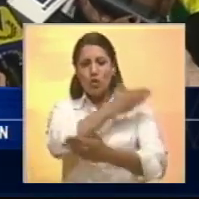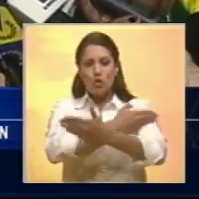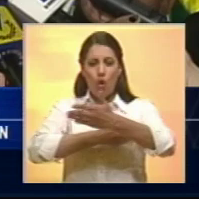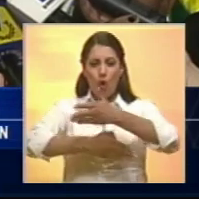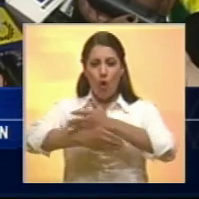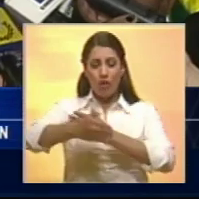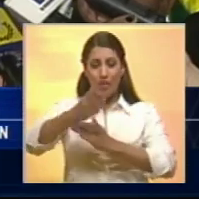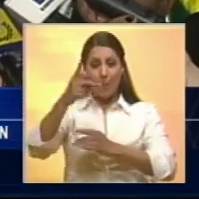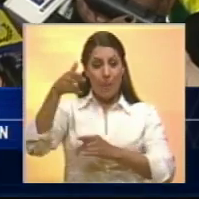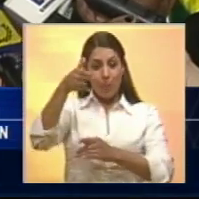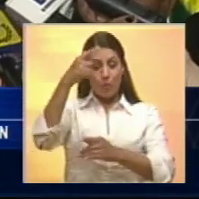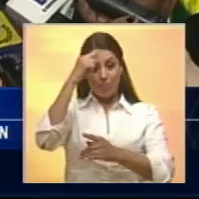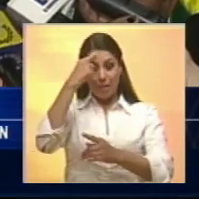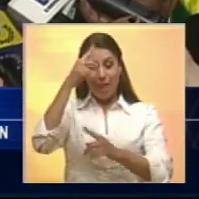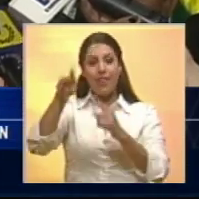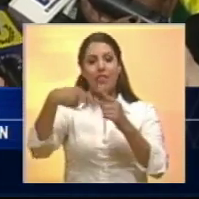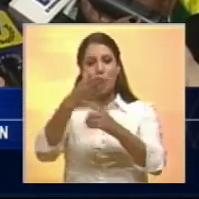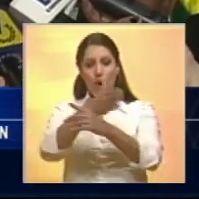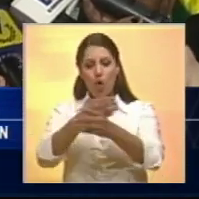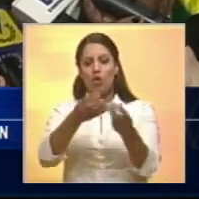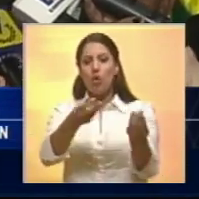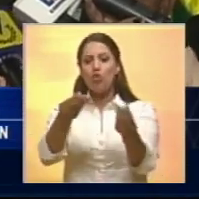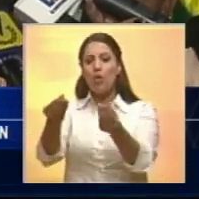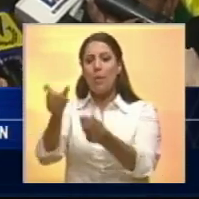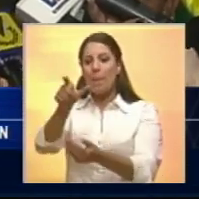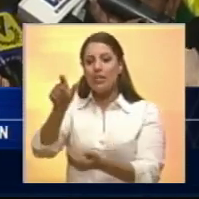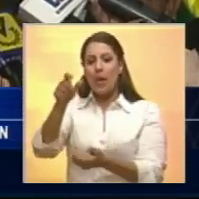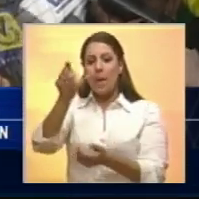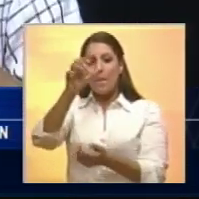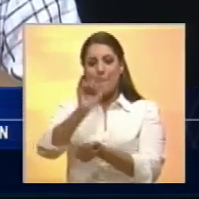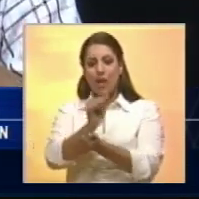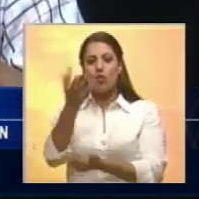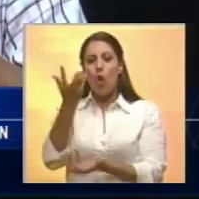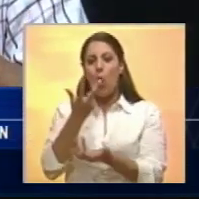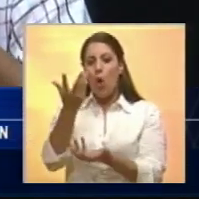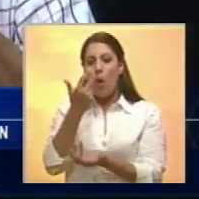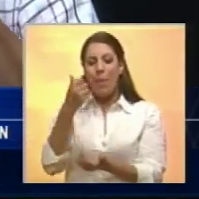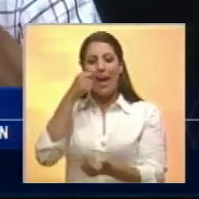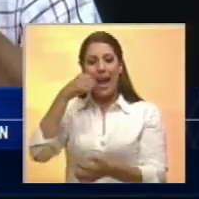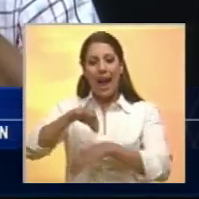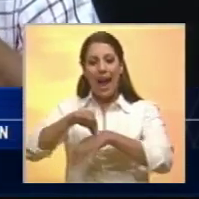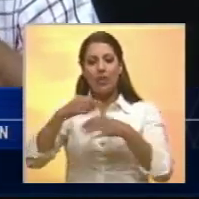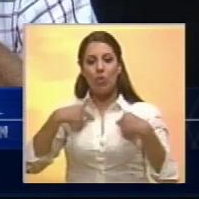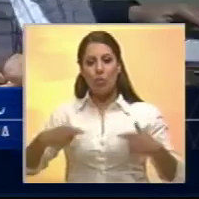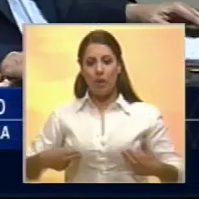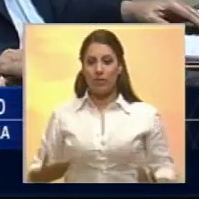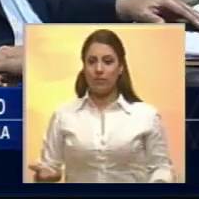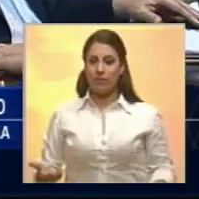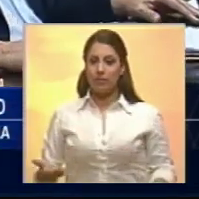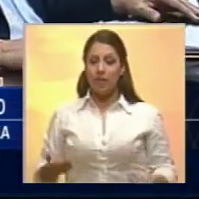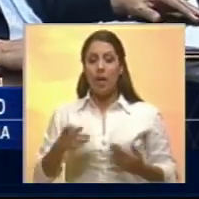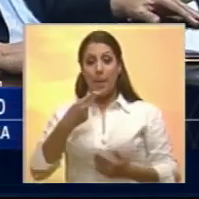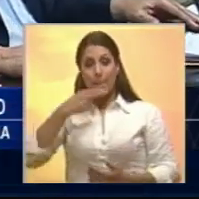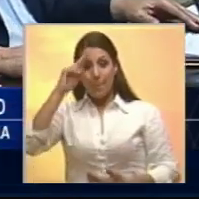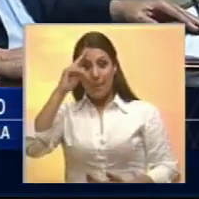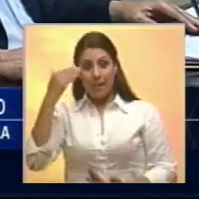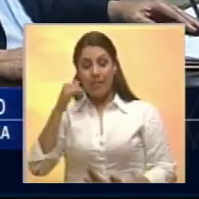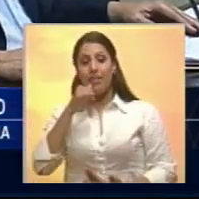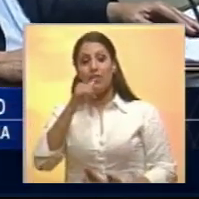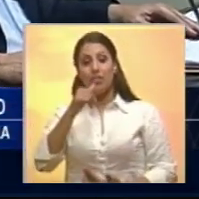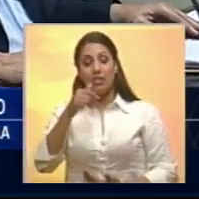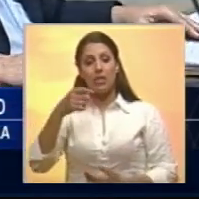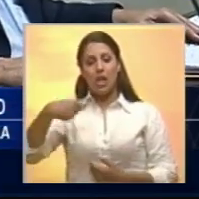descuartizado y se lo dieron a los presos para que lo ingirieran. Juan Carlos Herrera, padre de la víctima, denunció que